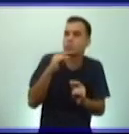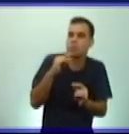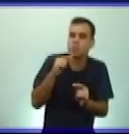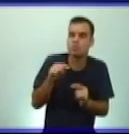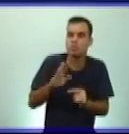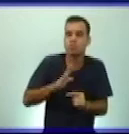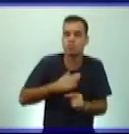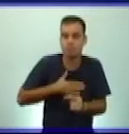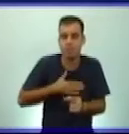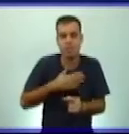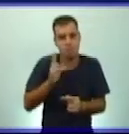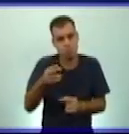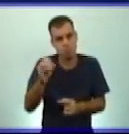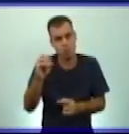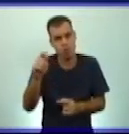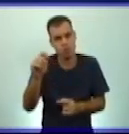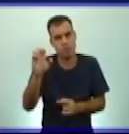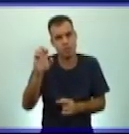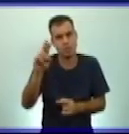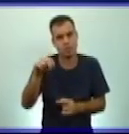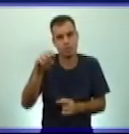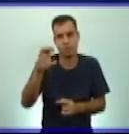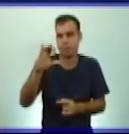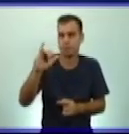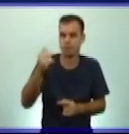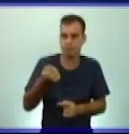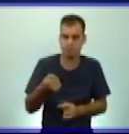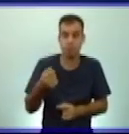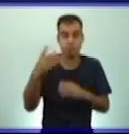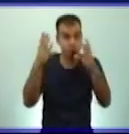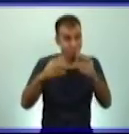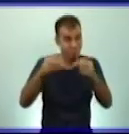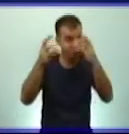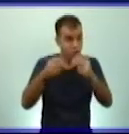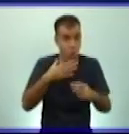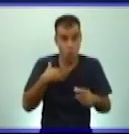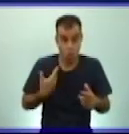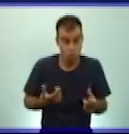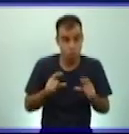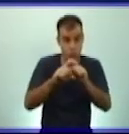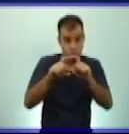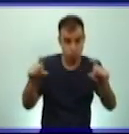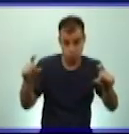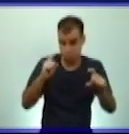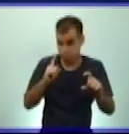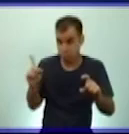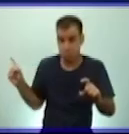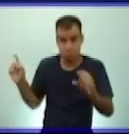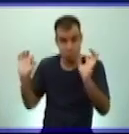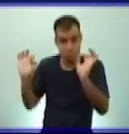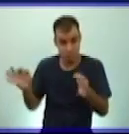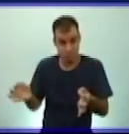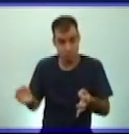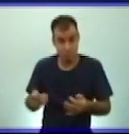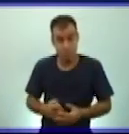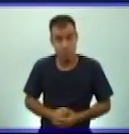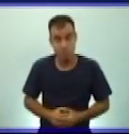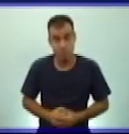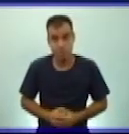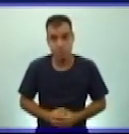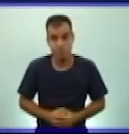de potencia. Y lo podremos estar calculando con la ecuación que se ve a continuación y